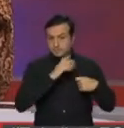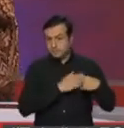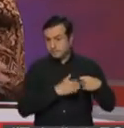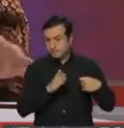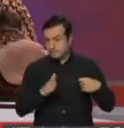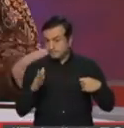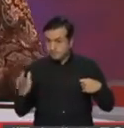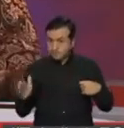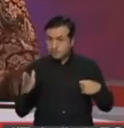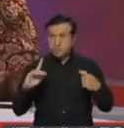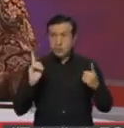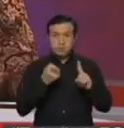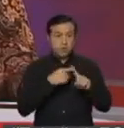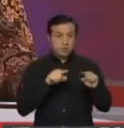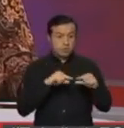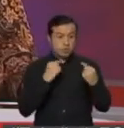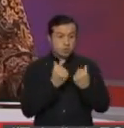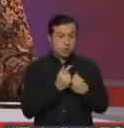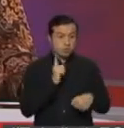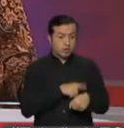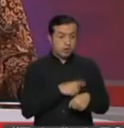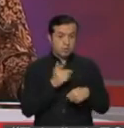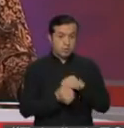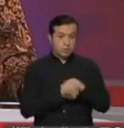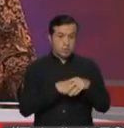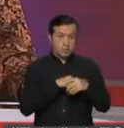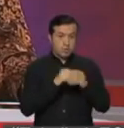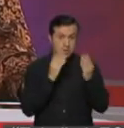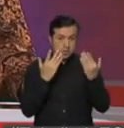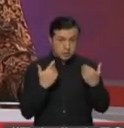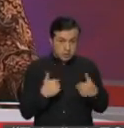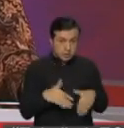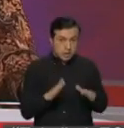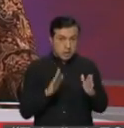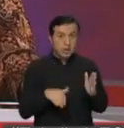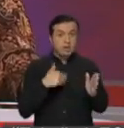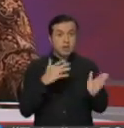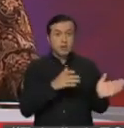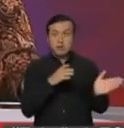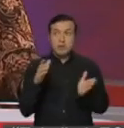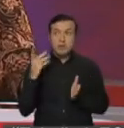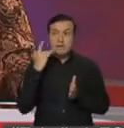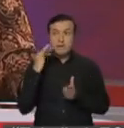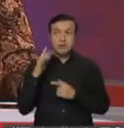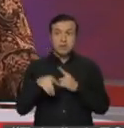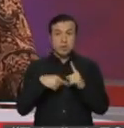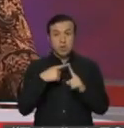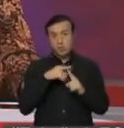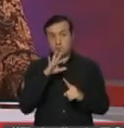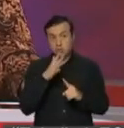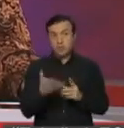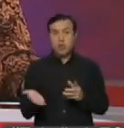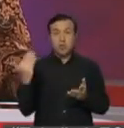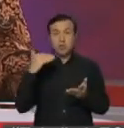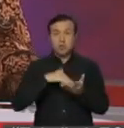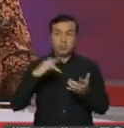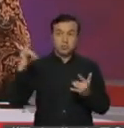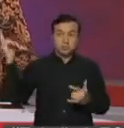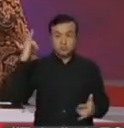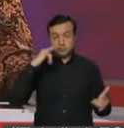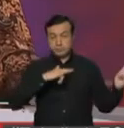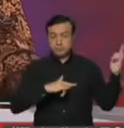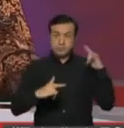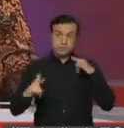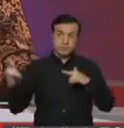mientras que los primeros grupos cumplan con este aislamiento preventivo obligatorio. ¿Hay una fecha de cuándo podrían restablecerse estas